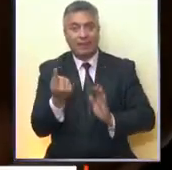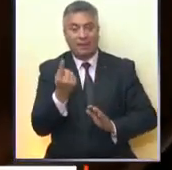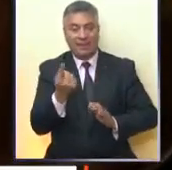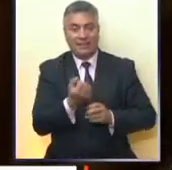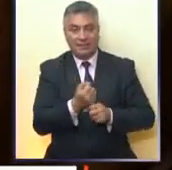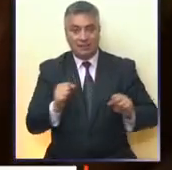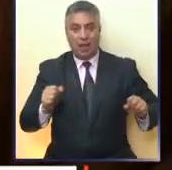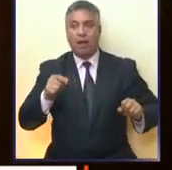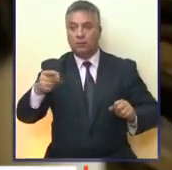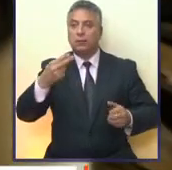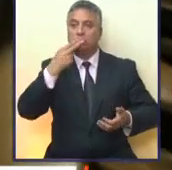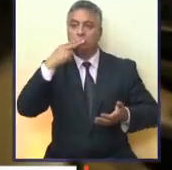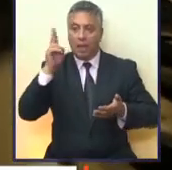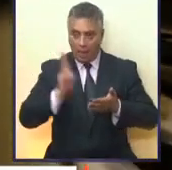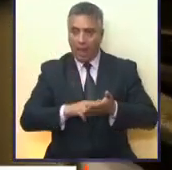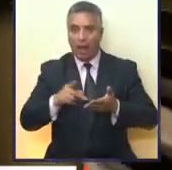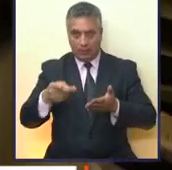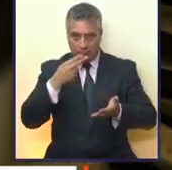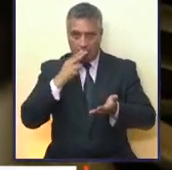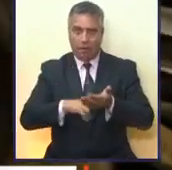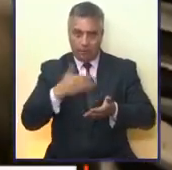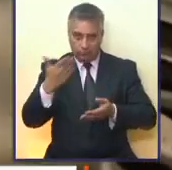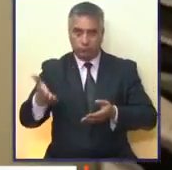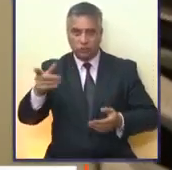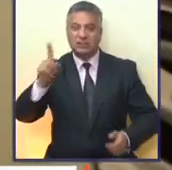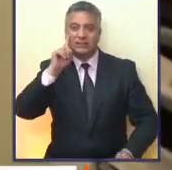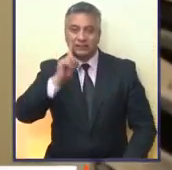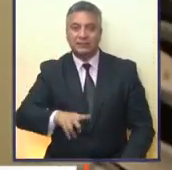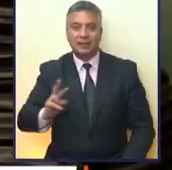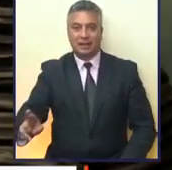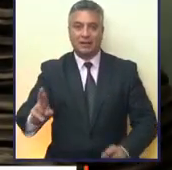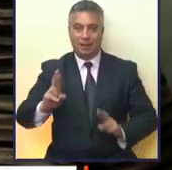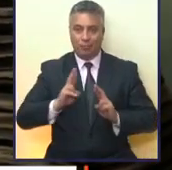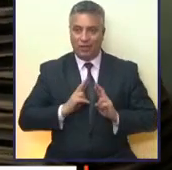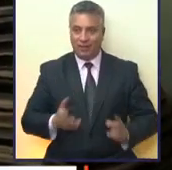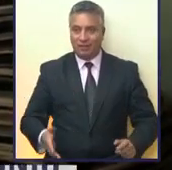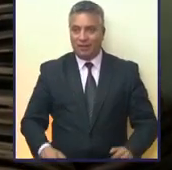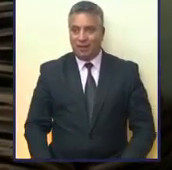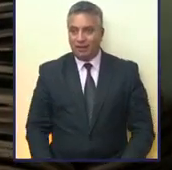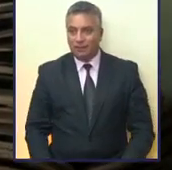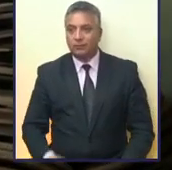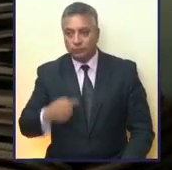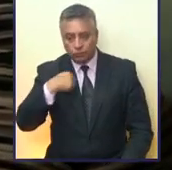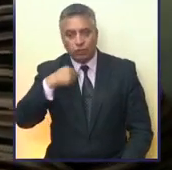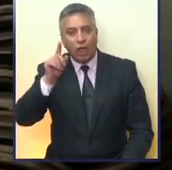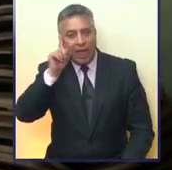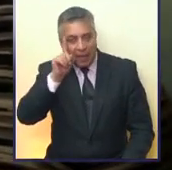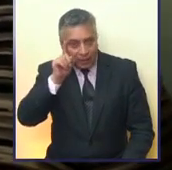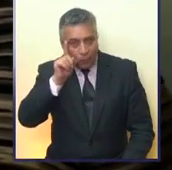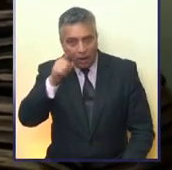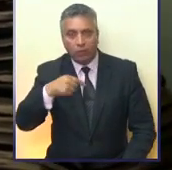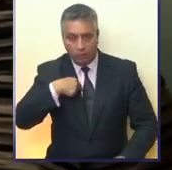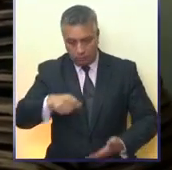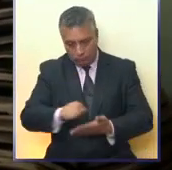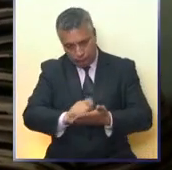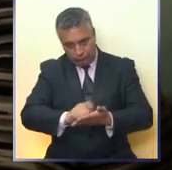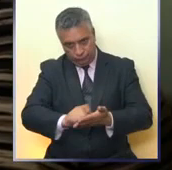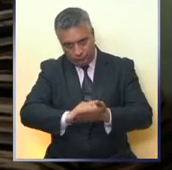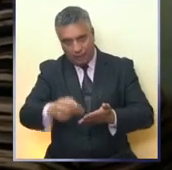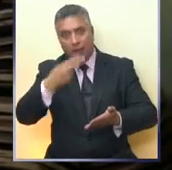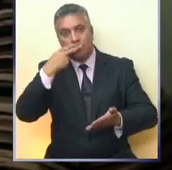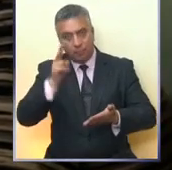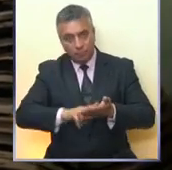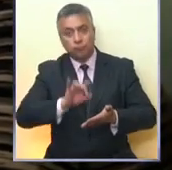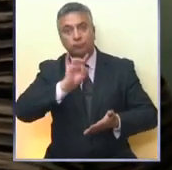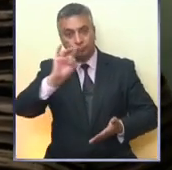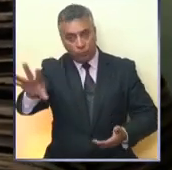carta el retorno de esta pieza, sin respuesta. Y recuerdo haberle escrito una carta al